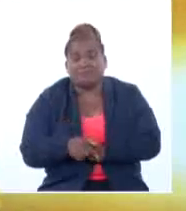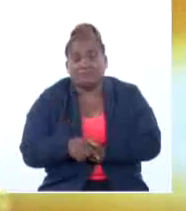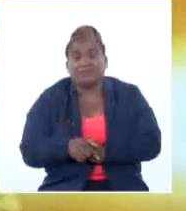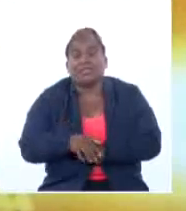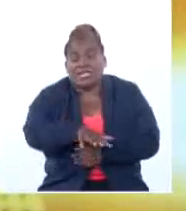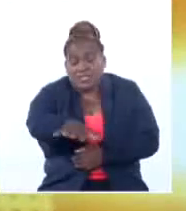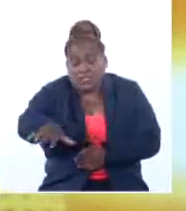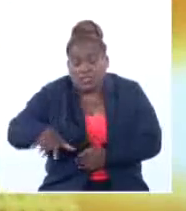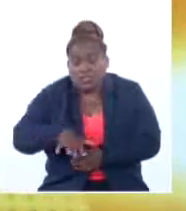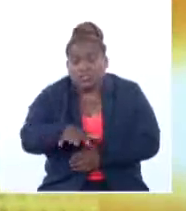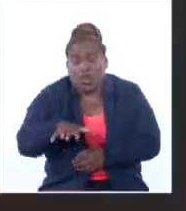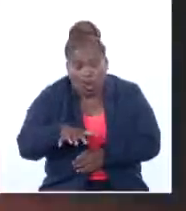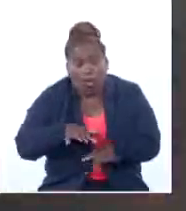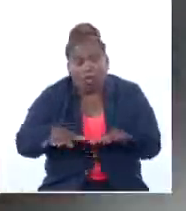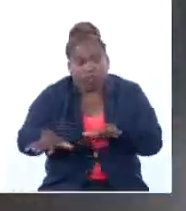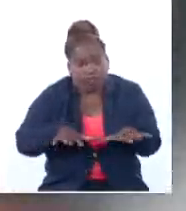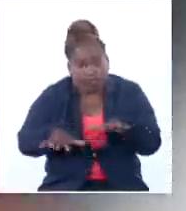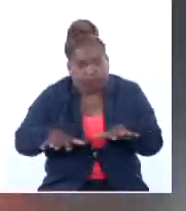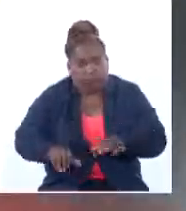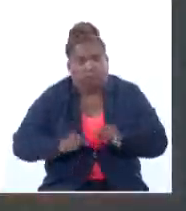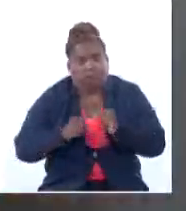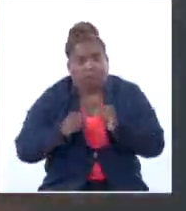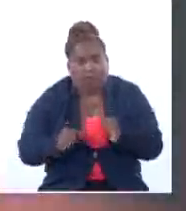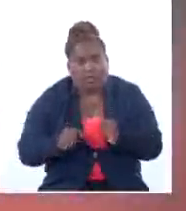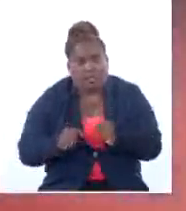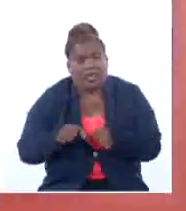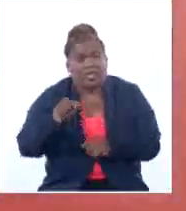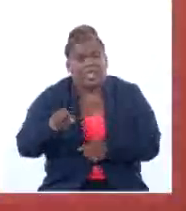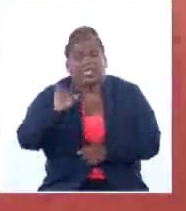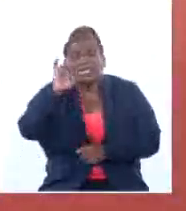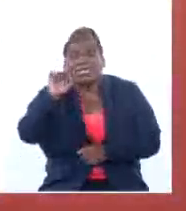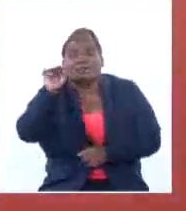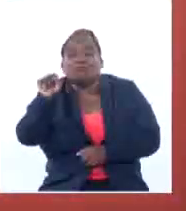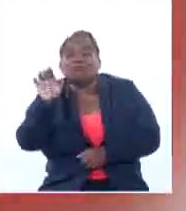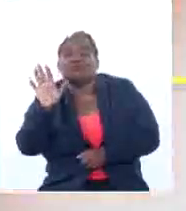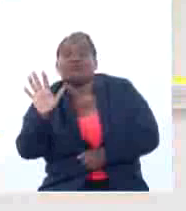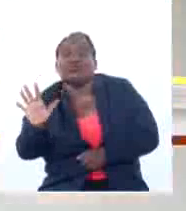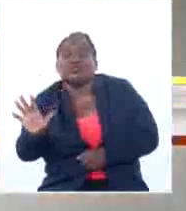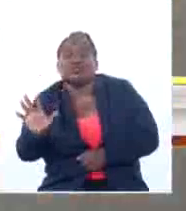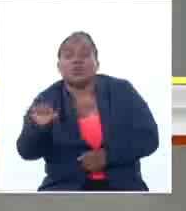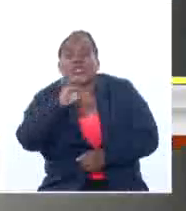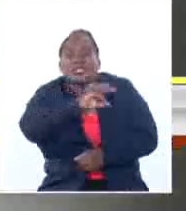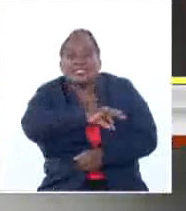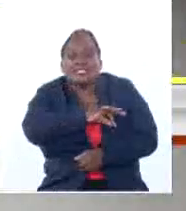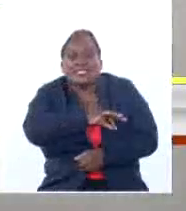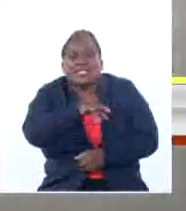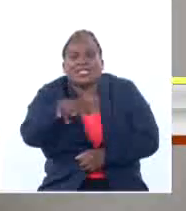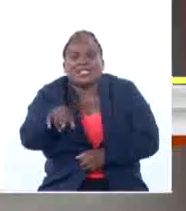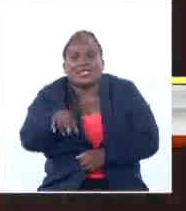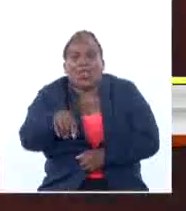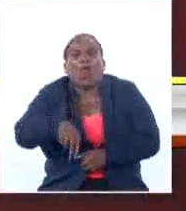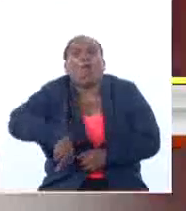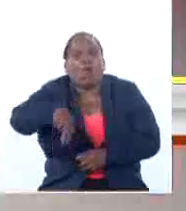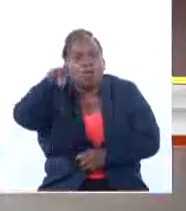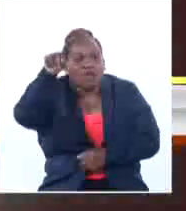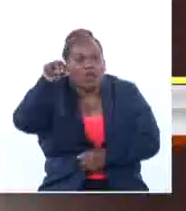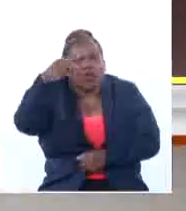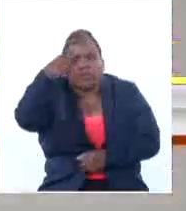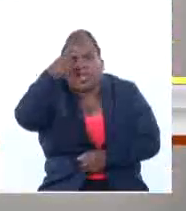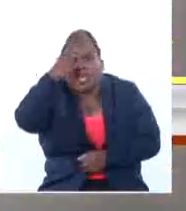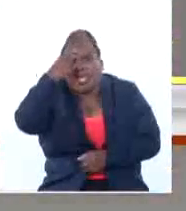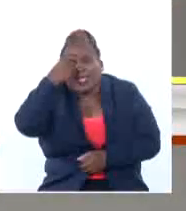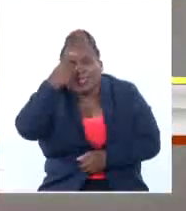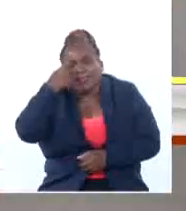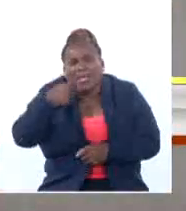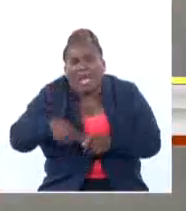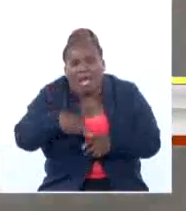zona de gran actividad sísmica. La magnitud del sismo fue de 6.5 y se sintió además en el norte de la India, también en Kazajistán